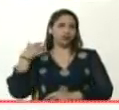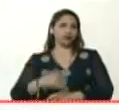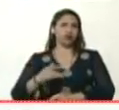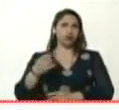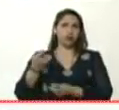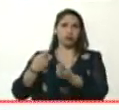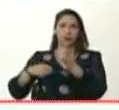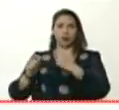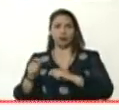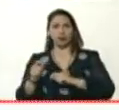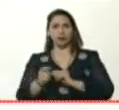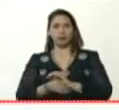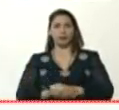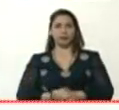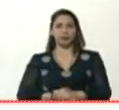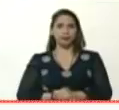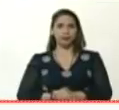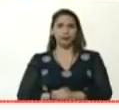pagarlo.